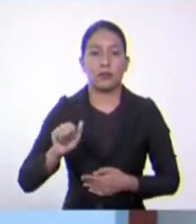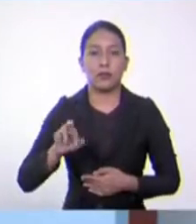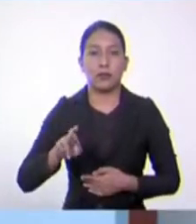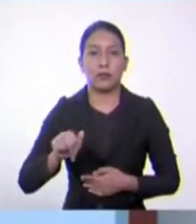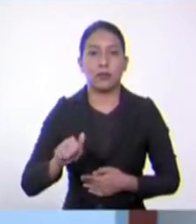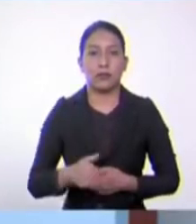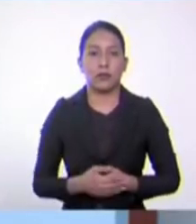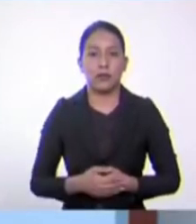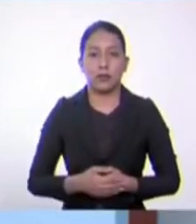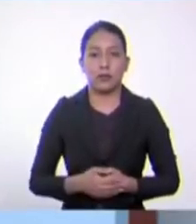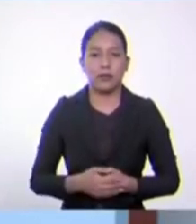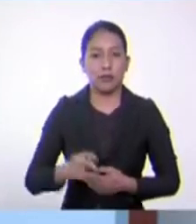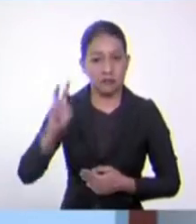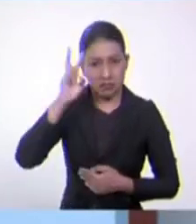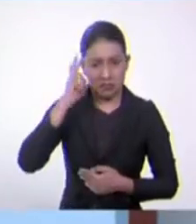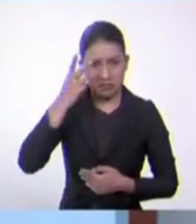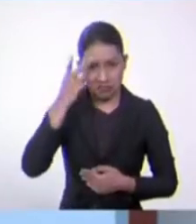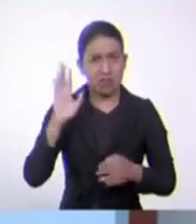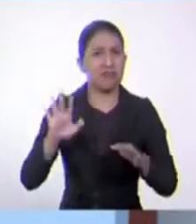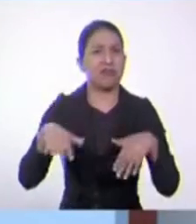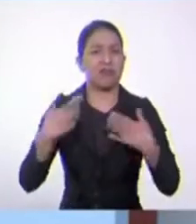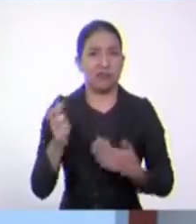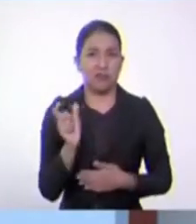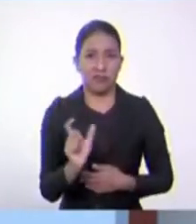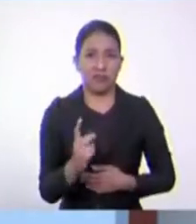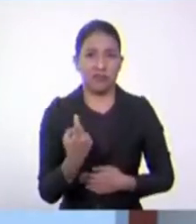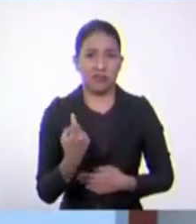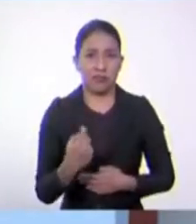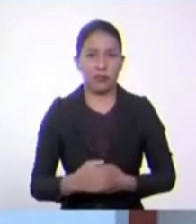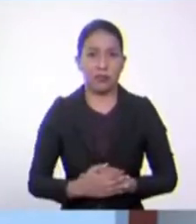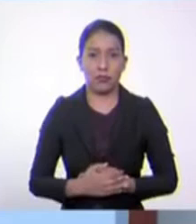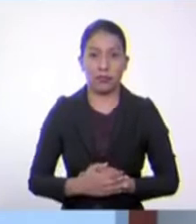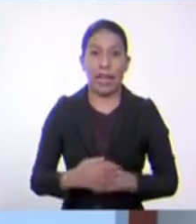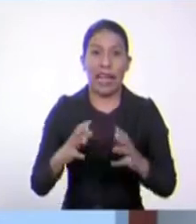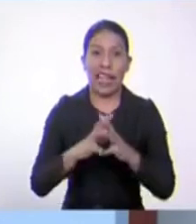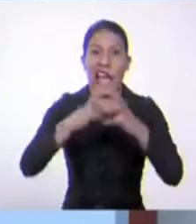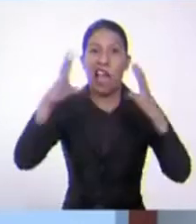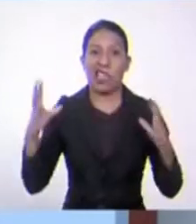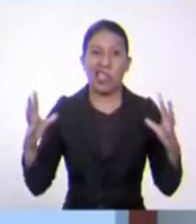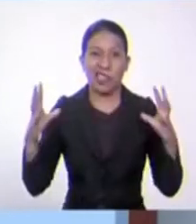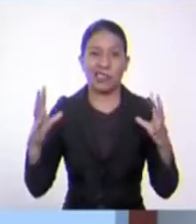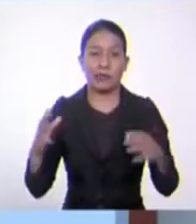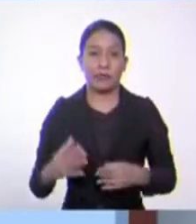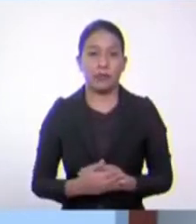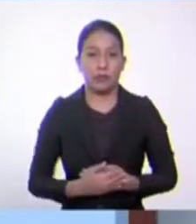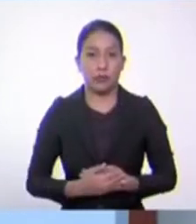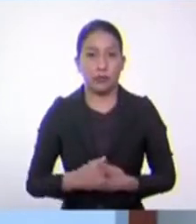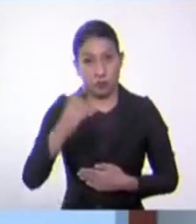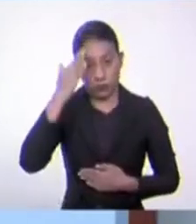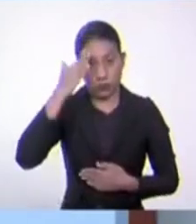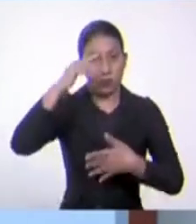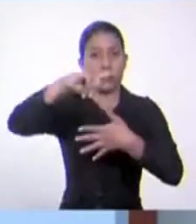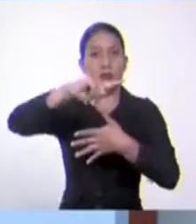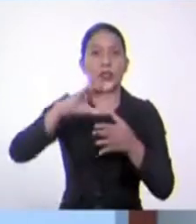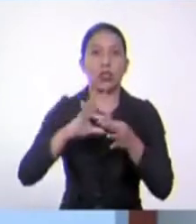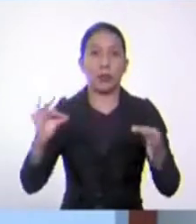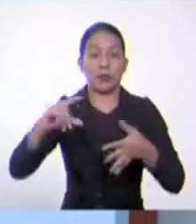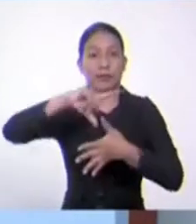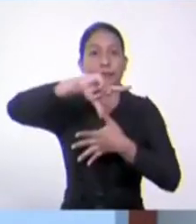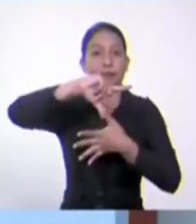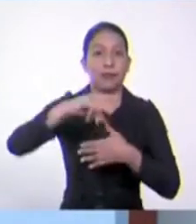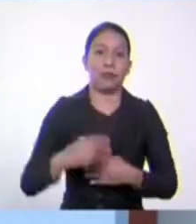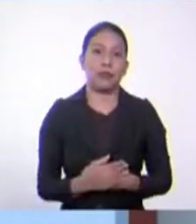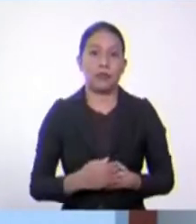dice que el significado de la palabra faltante es grande. Como el latín también es la base